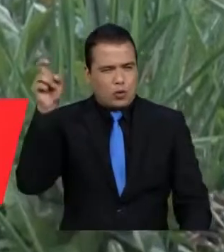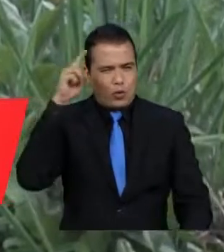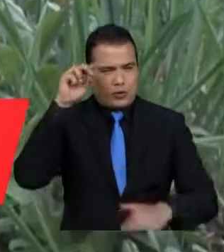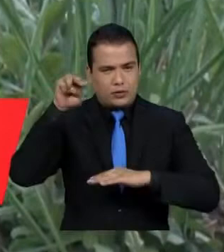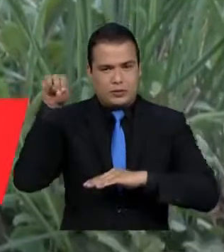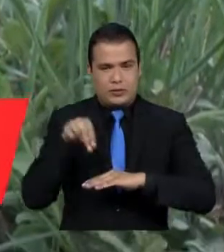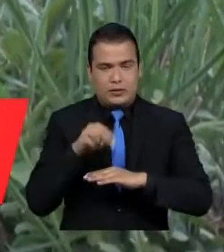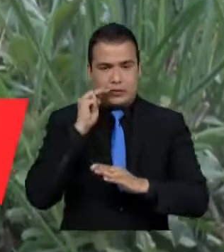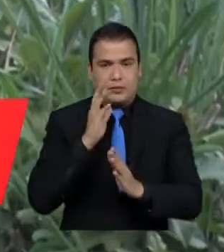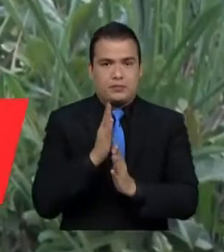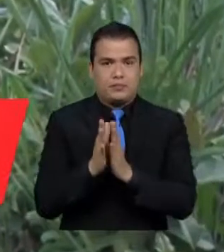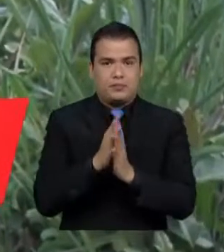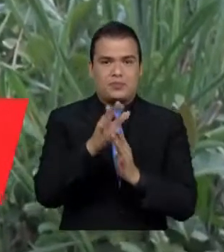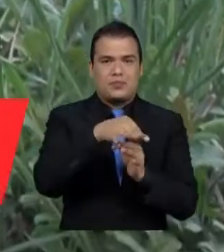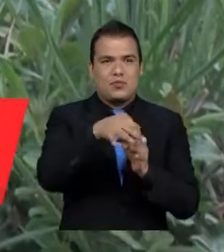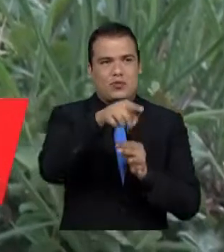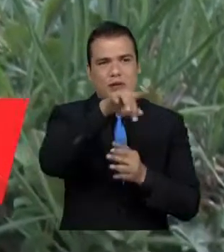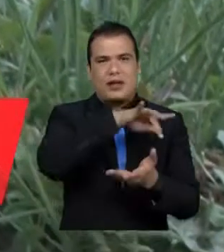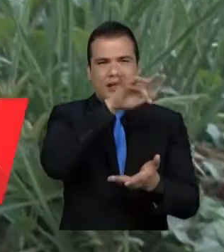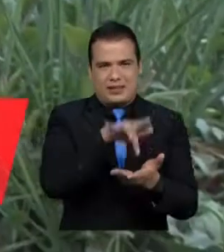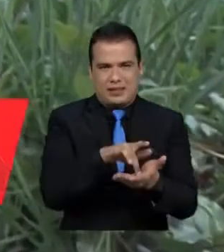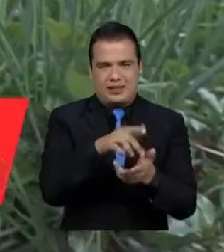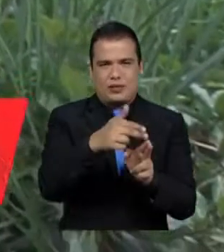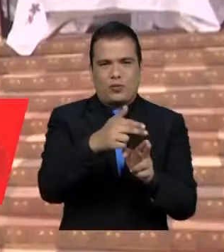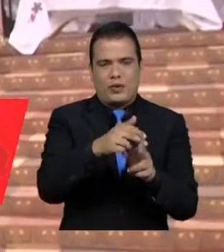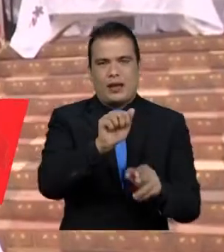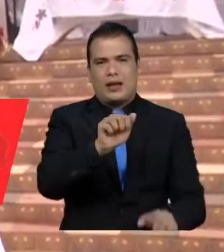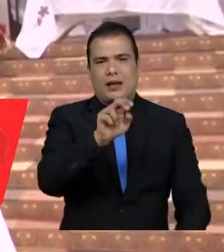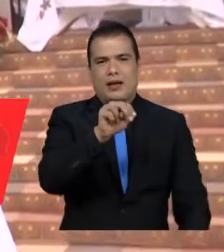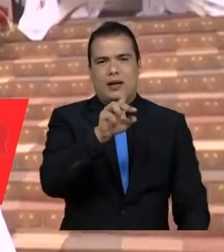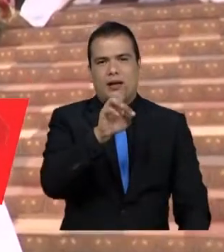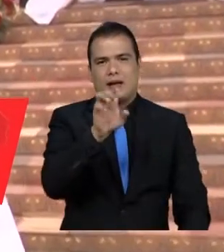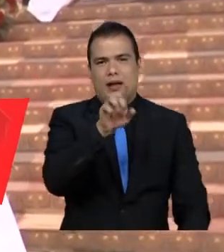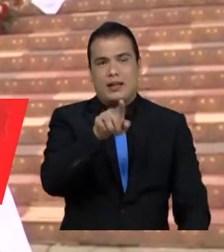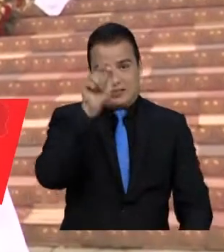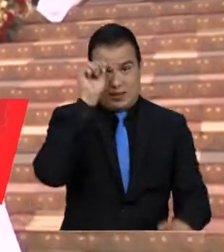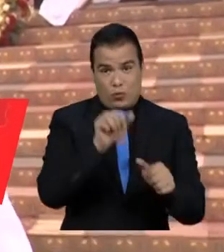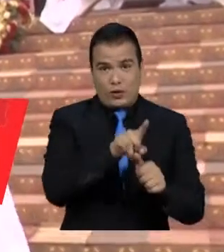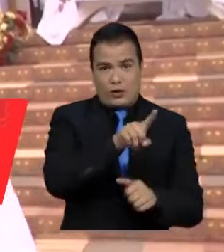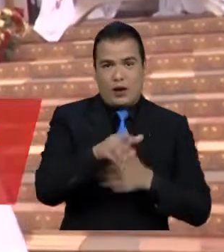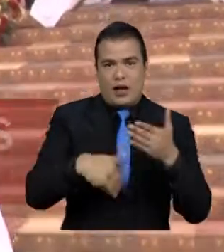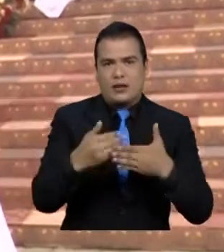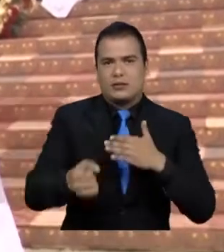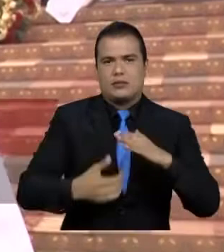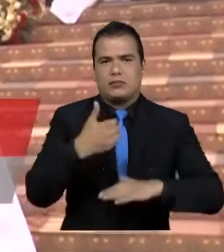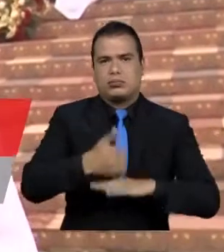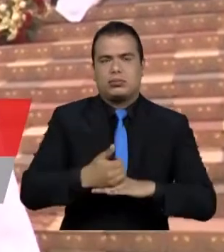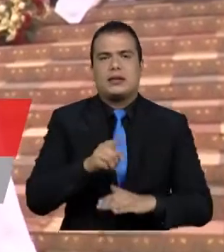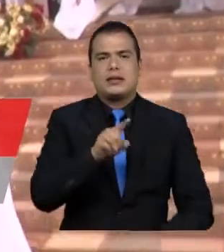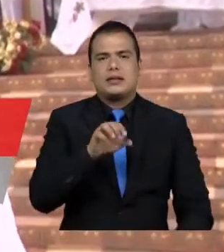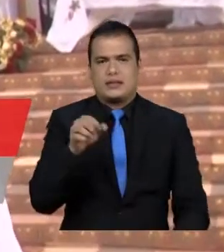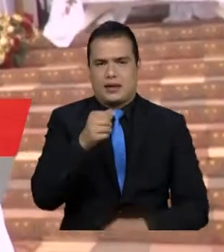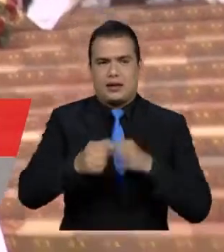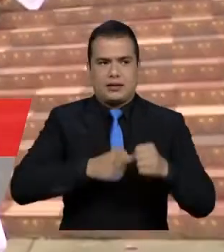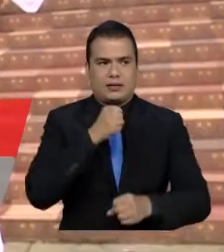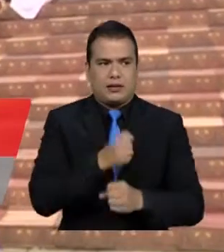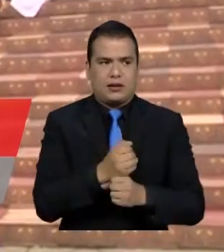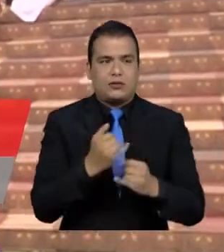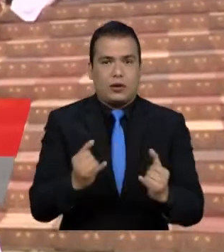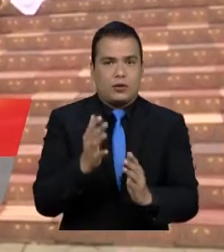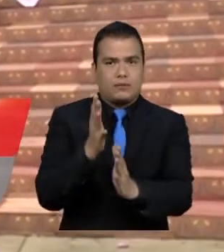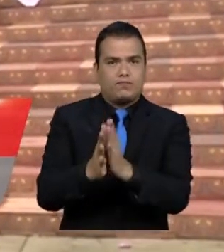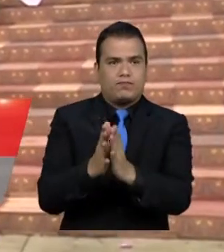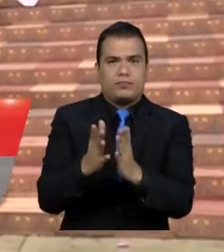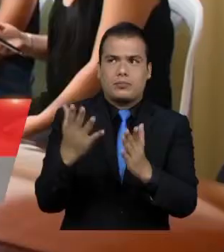del municipio de Los Andes, Sotomayor, se refirió a estos hechos. El día de ayer, pues anoche, muertes en